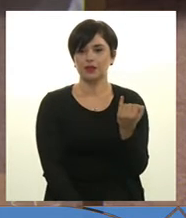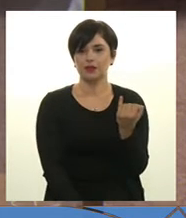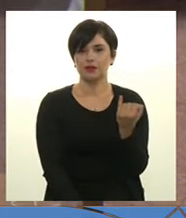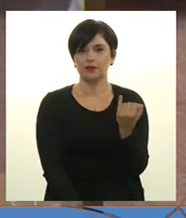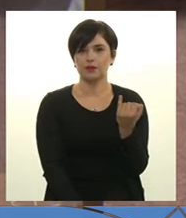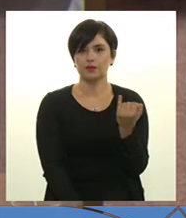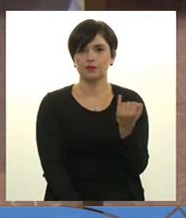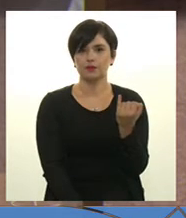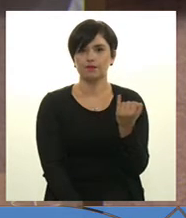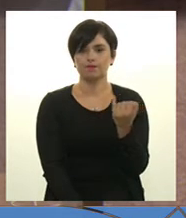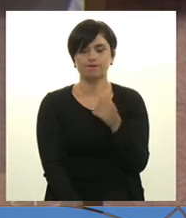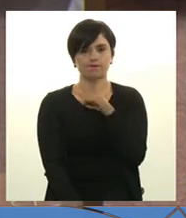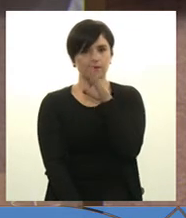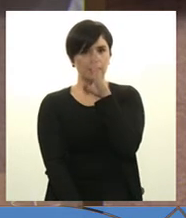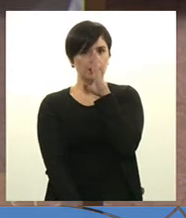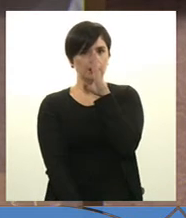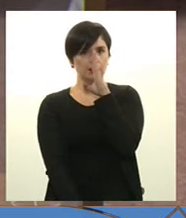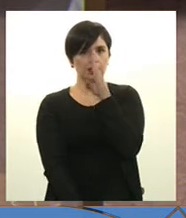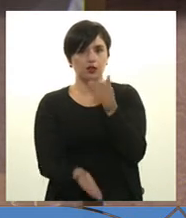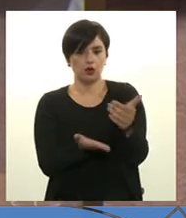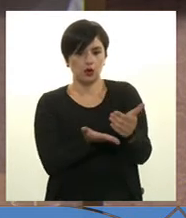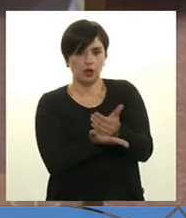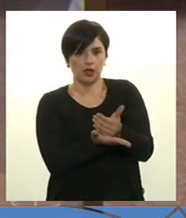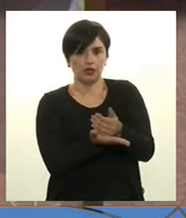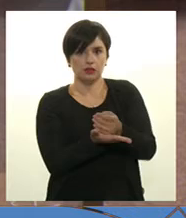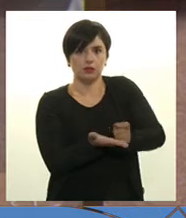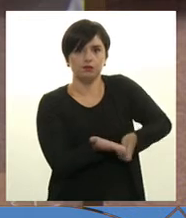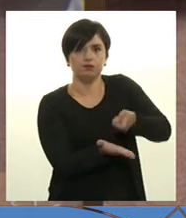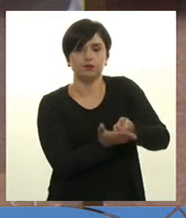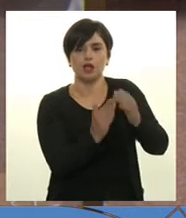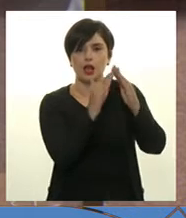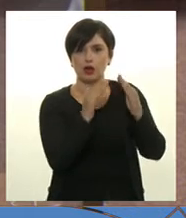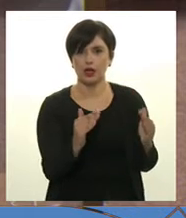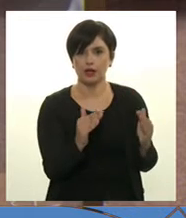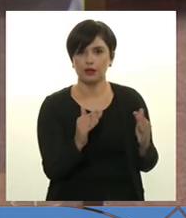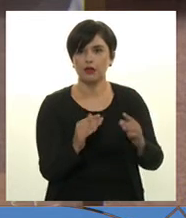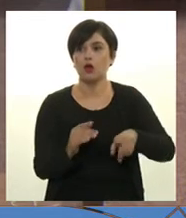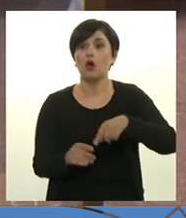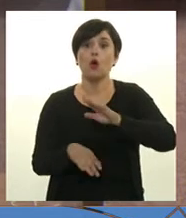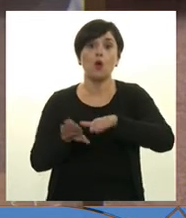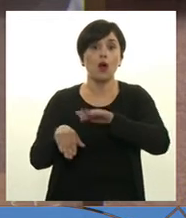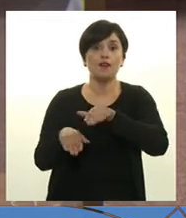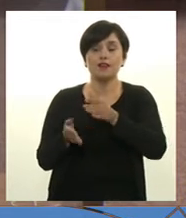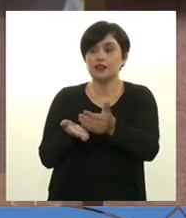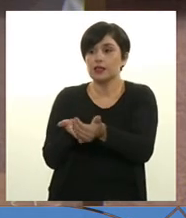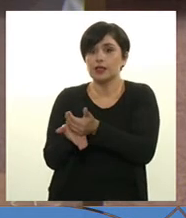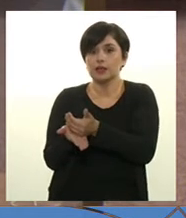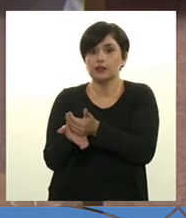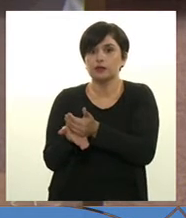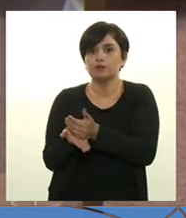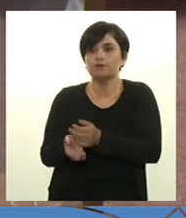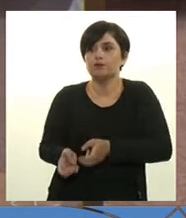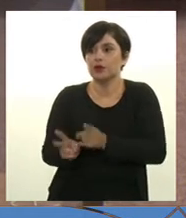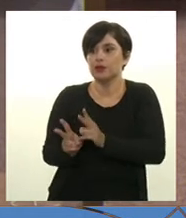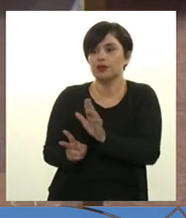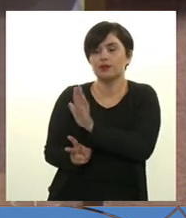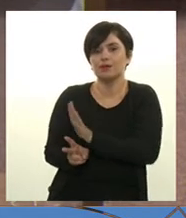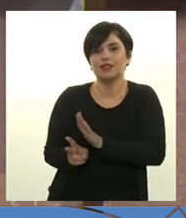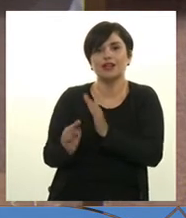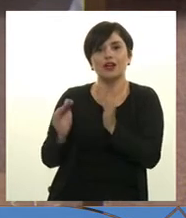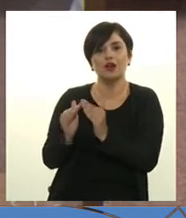cortando así los ingresos que aportaban al hogar o muchas veces los ingresos que les permitían sostener al hogar